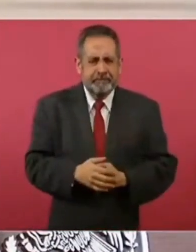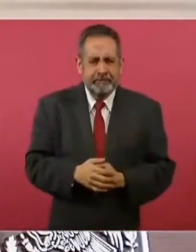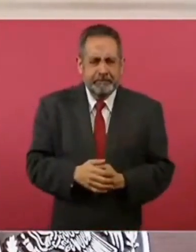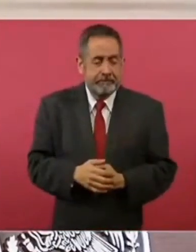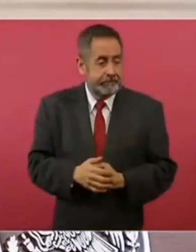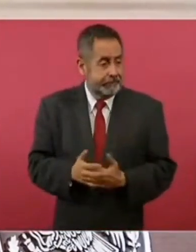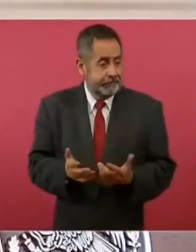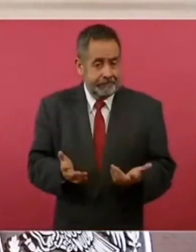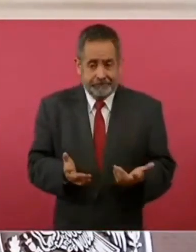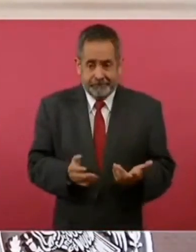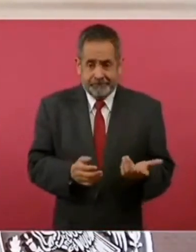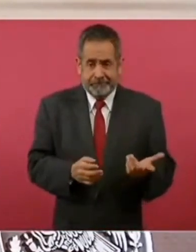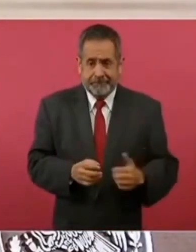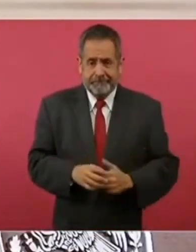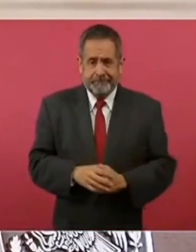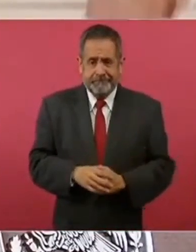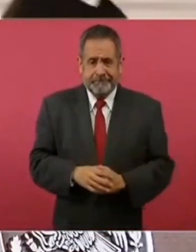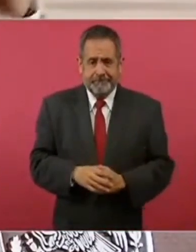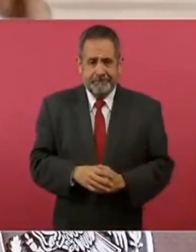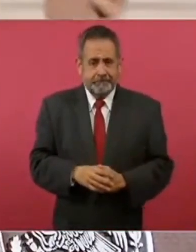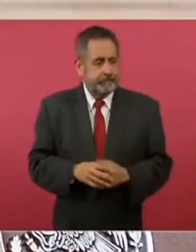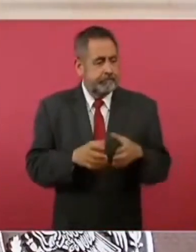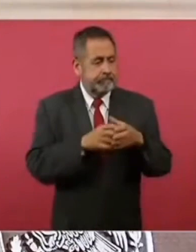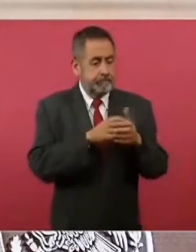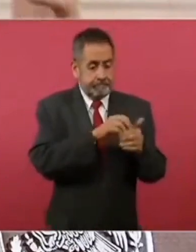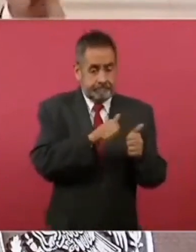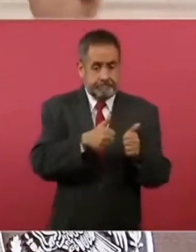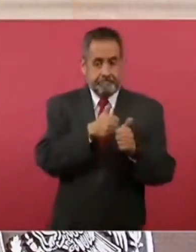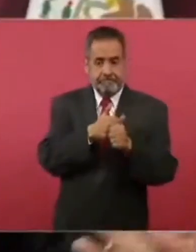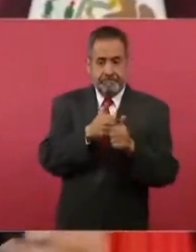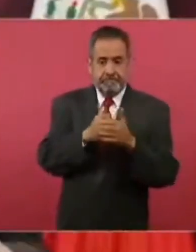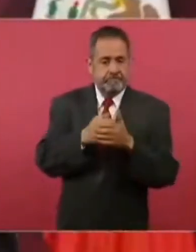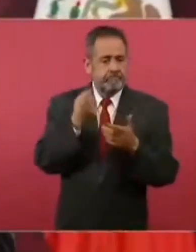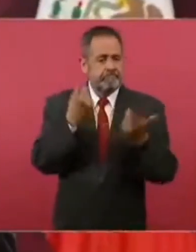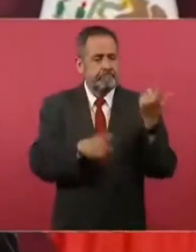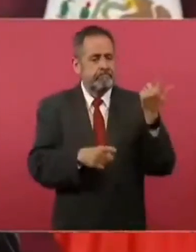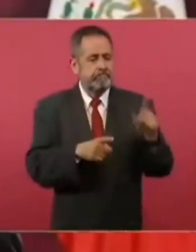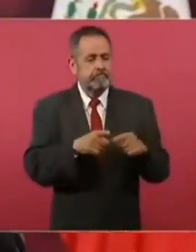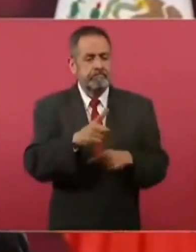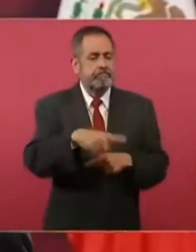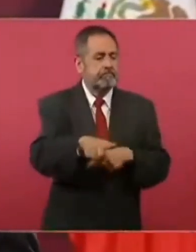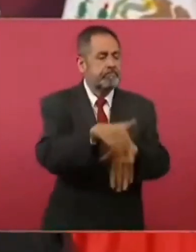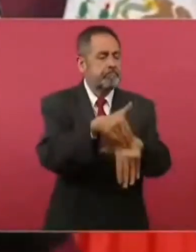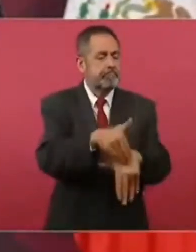sino porque mandan abiertamente